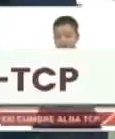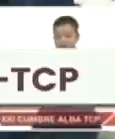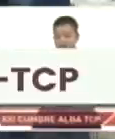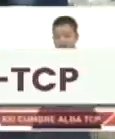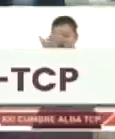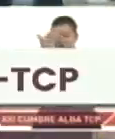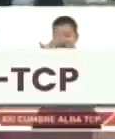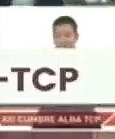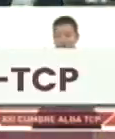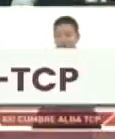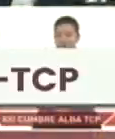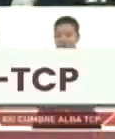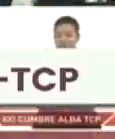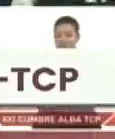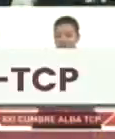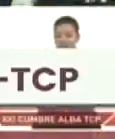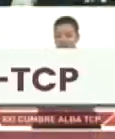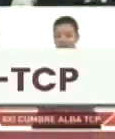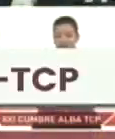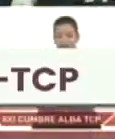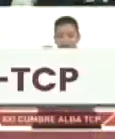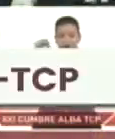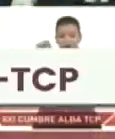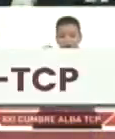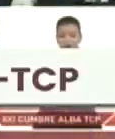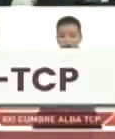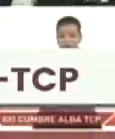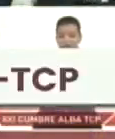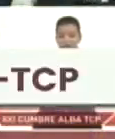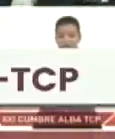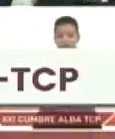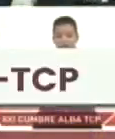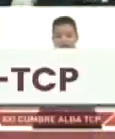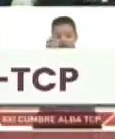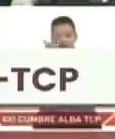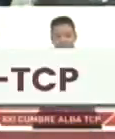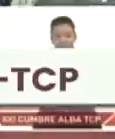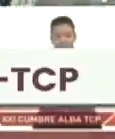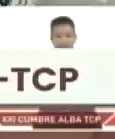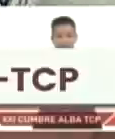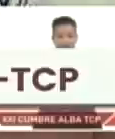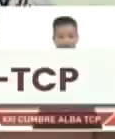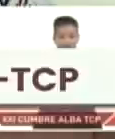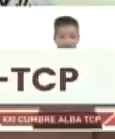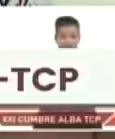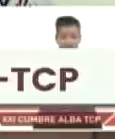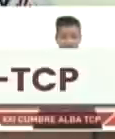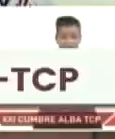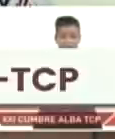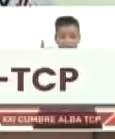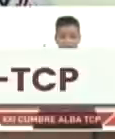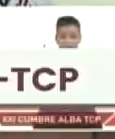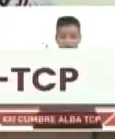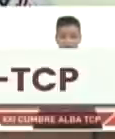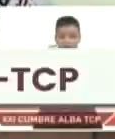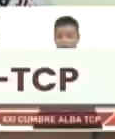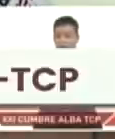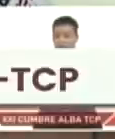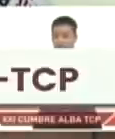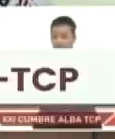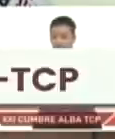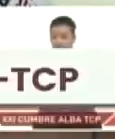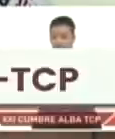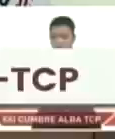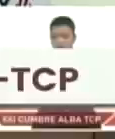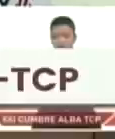Arce, presidente Daniel Ortega, a primer ministro González y Skerrit, a